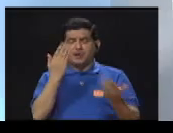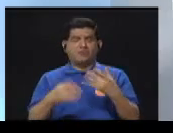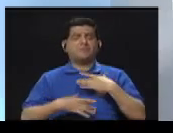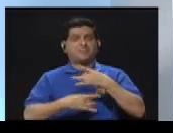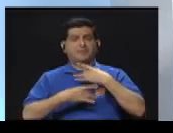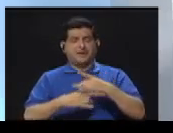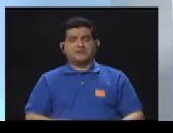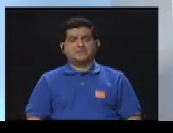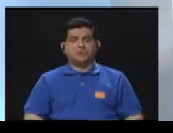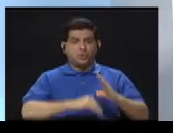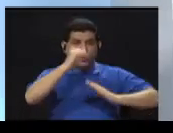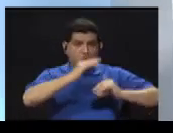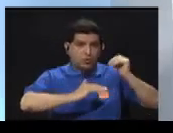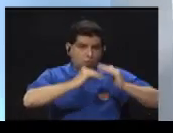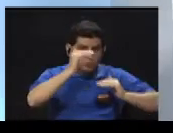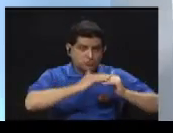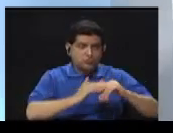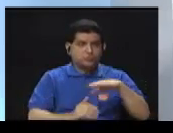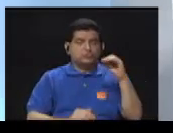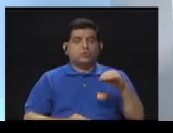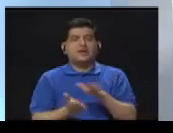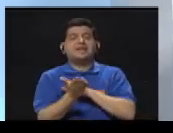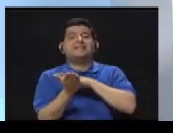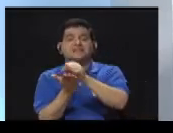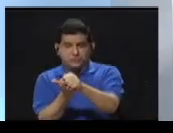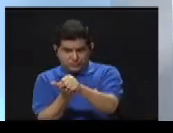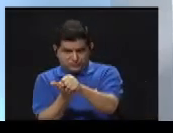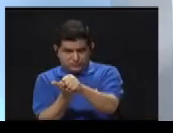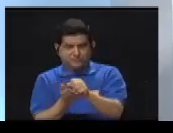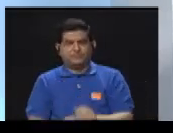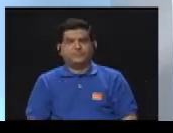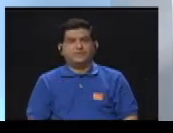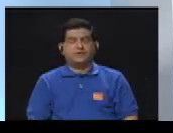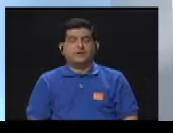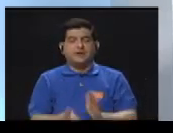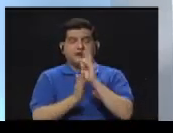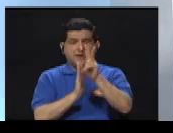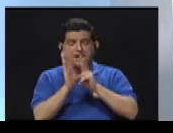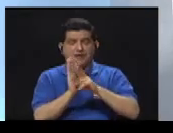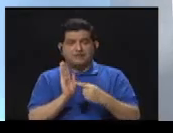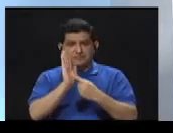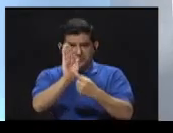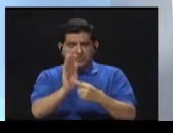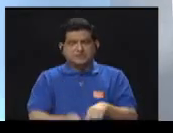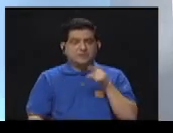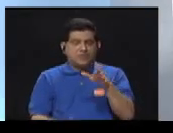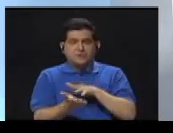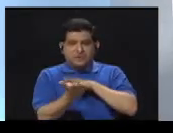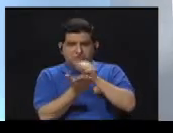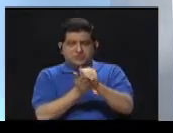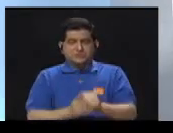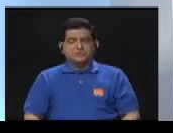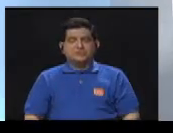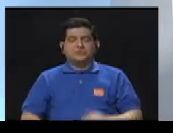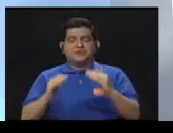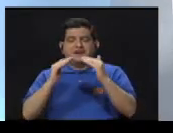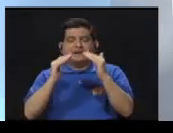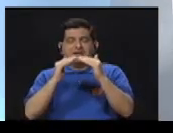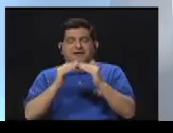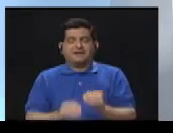muy interesante entre la construcción y la destrucción, que en el documental al final está cuando ellos destruyen la casa,